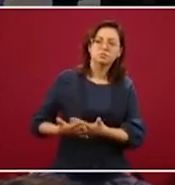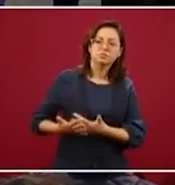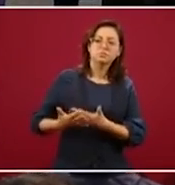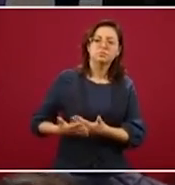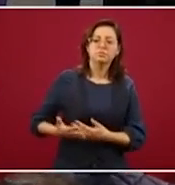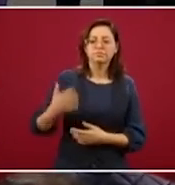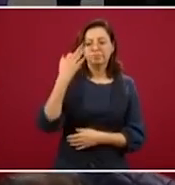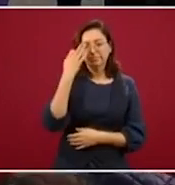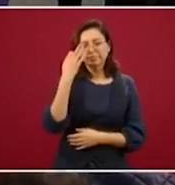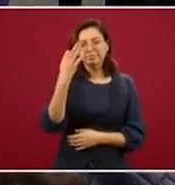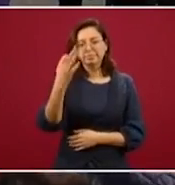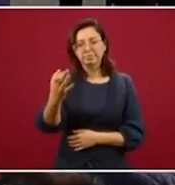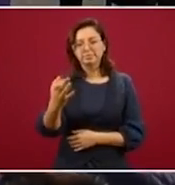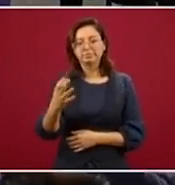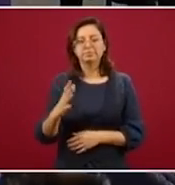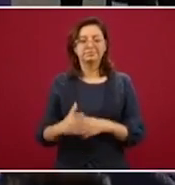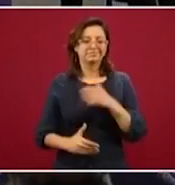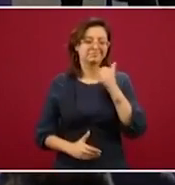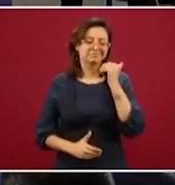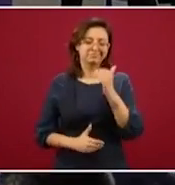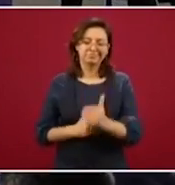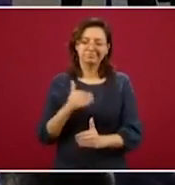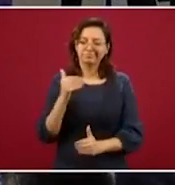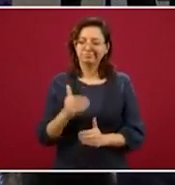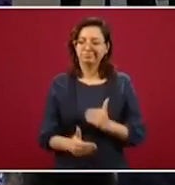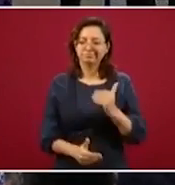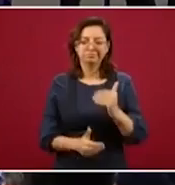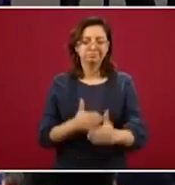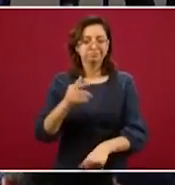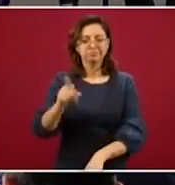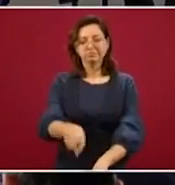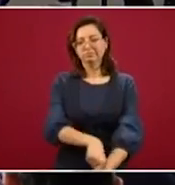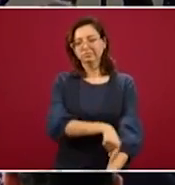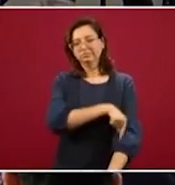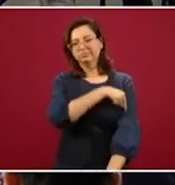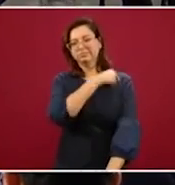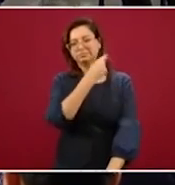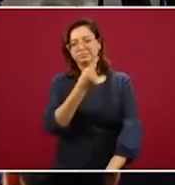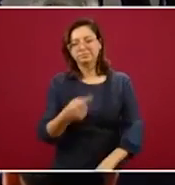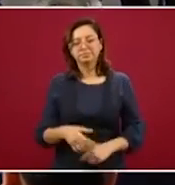tiempo, porque son procesos largos,